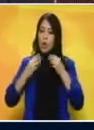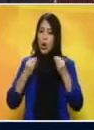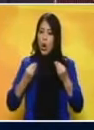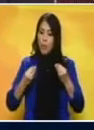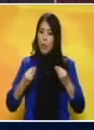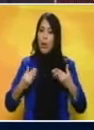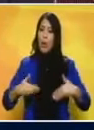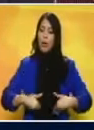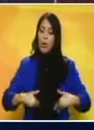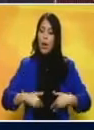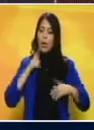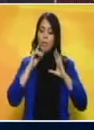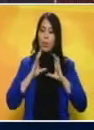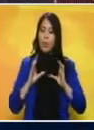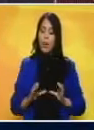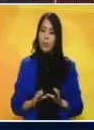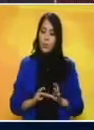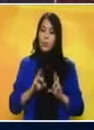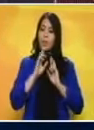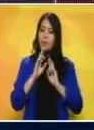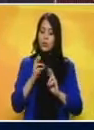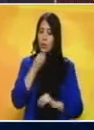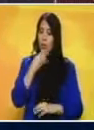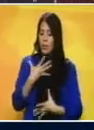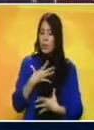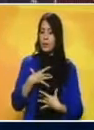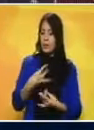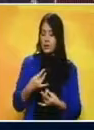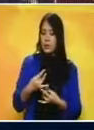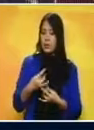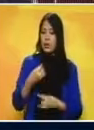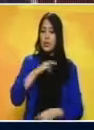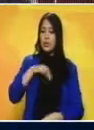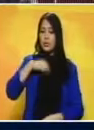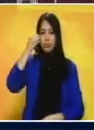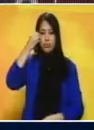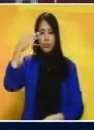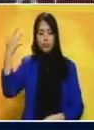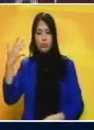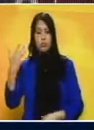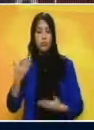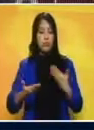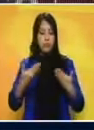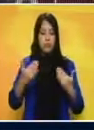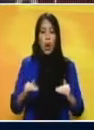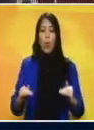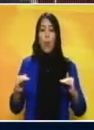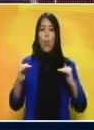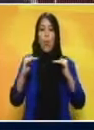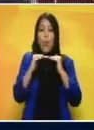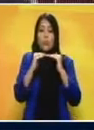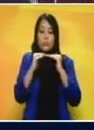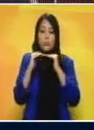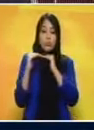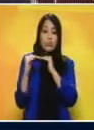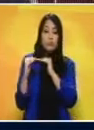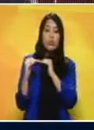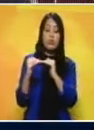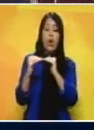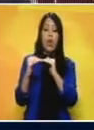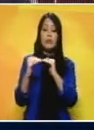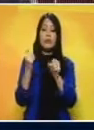resultados. Evidentemente nos viene una eliminatoria de encima que nos hace soñar. No es una cosa u otra, es el paralelo que se tiene que trabajar, porque